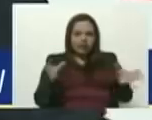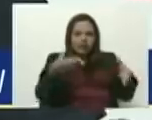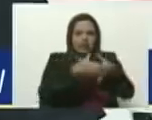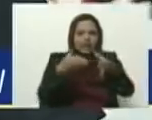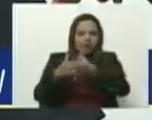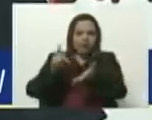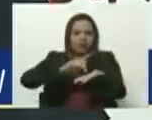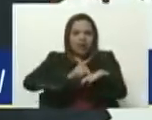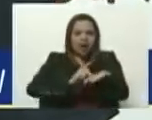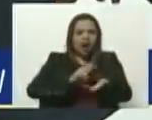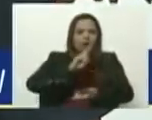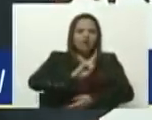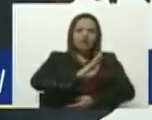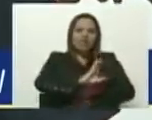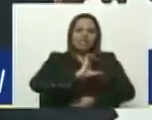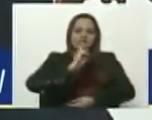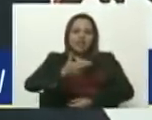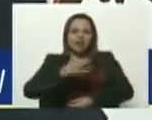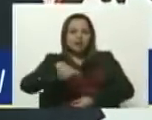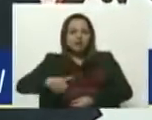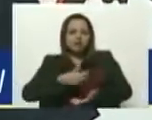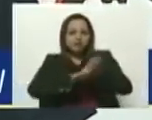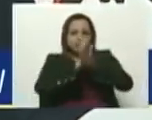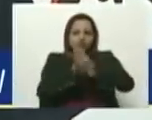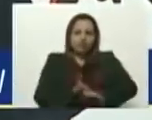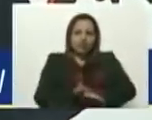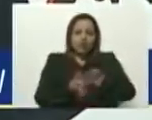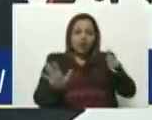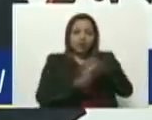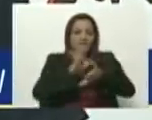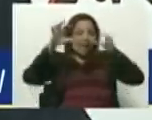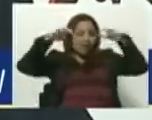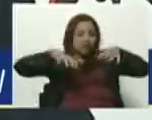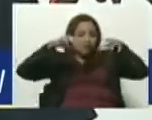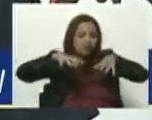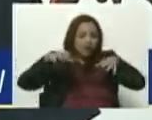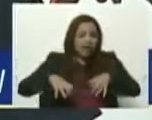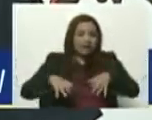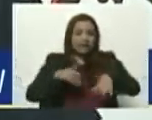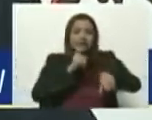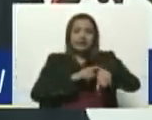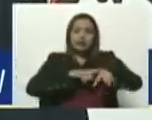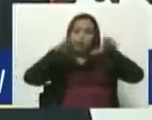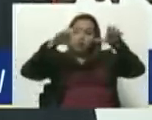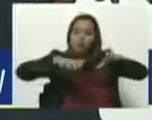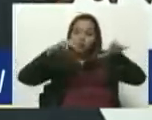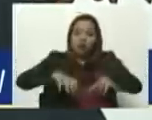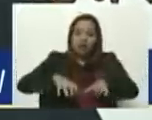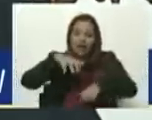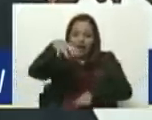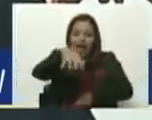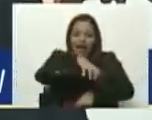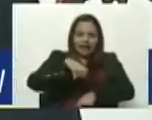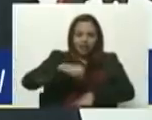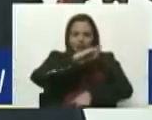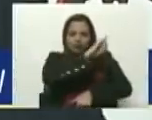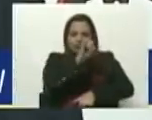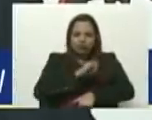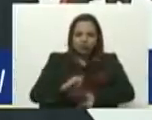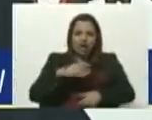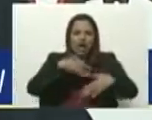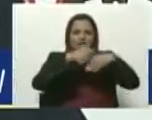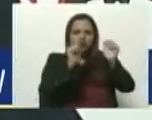parroquiales la leche para mitigar las lluvias las temporadas las lluvias en los estados zulia anzoátegui